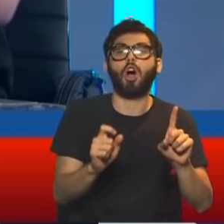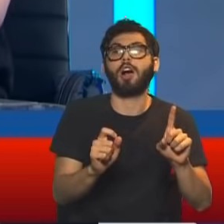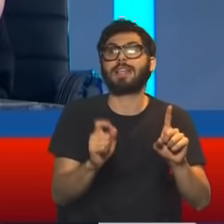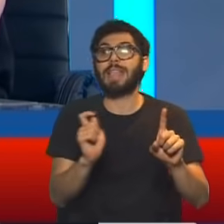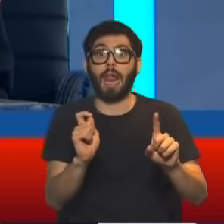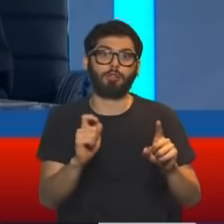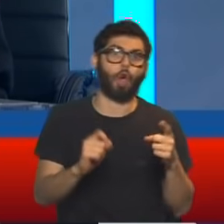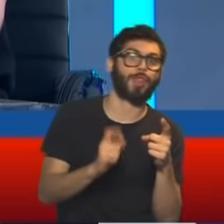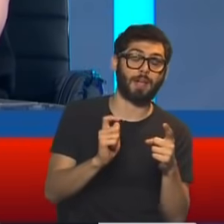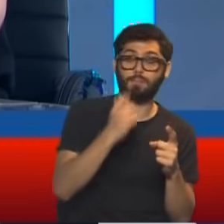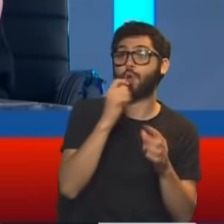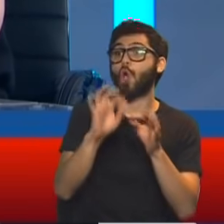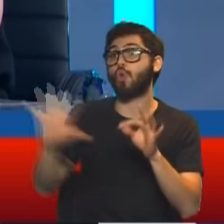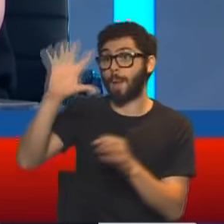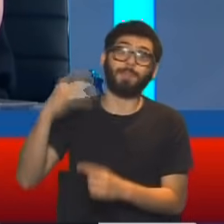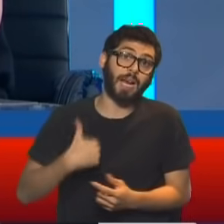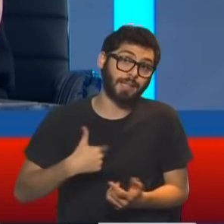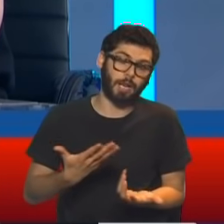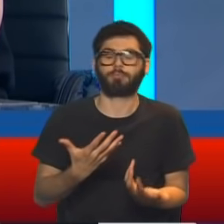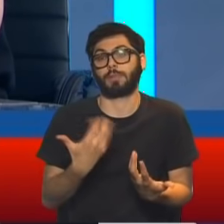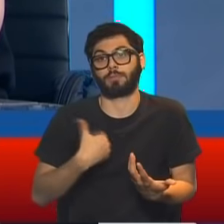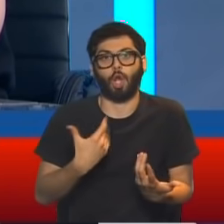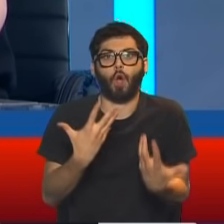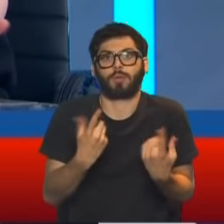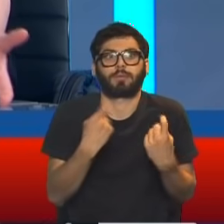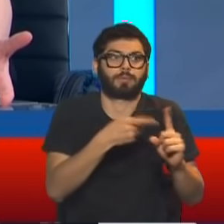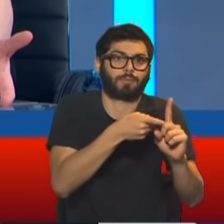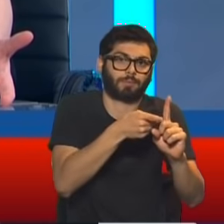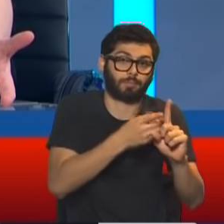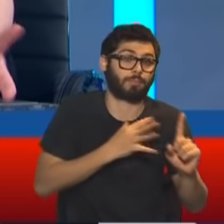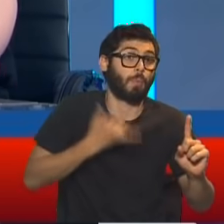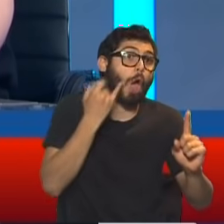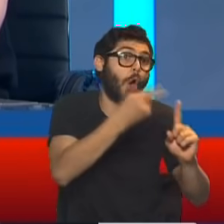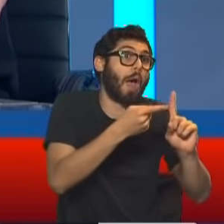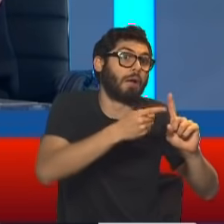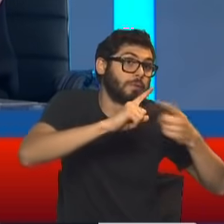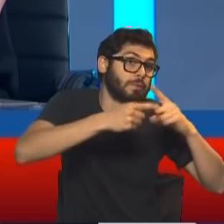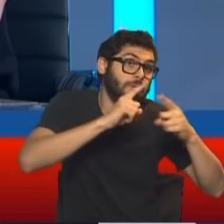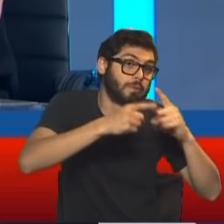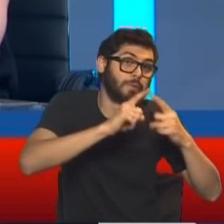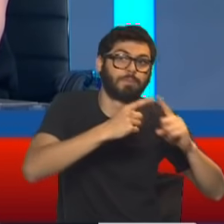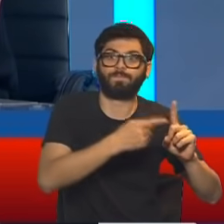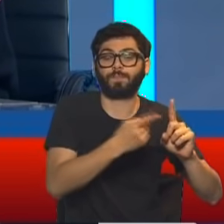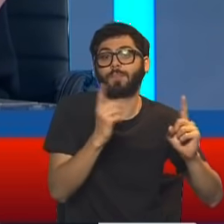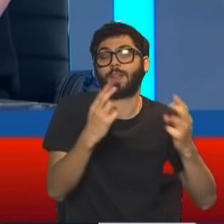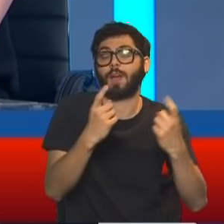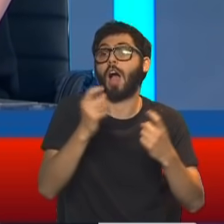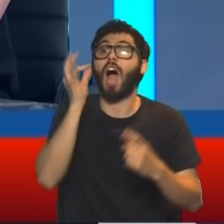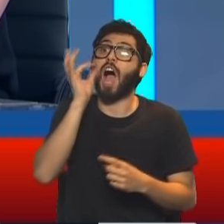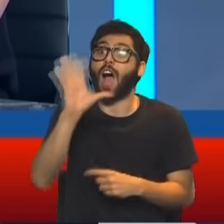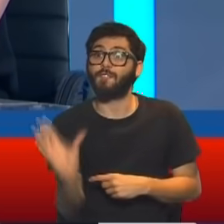lado, Europa, incluso Argentina. Argentina, obvio que le conviene que se quede Kristalina porque está con ella llevando adelante el acuerdo.